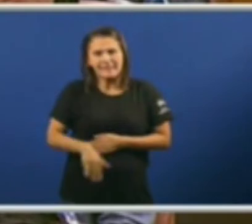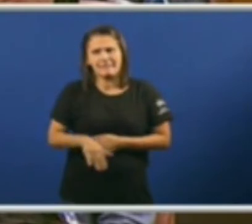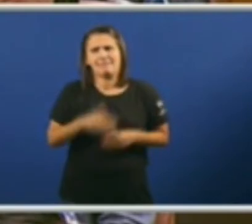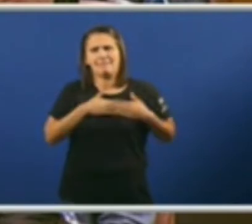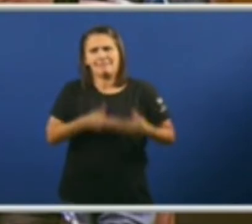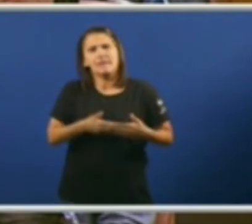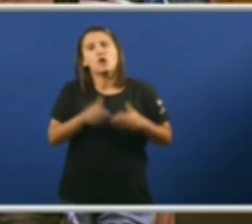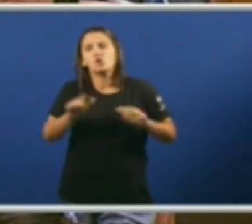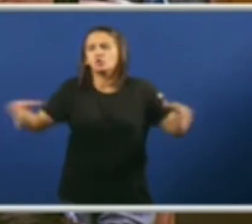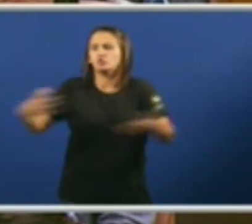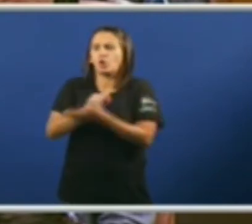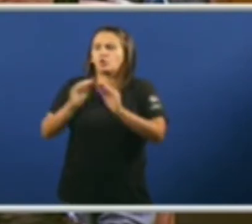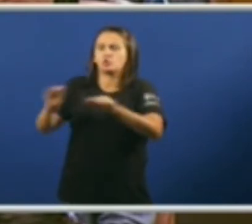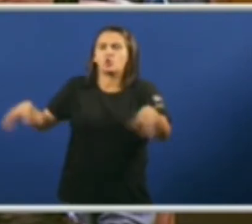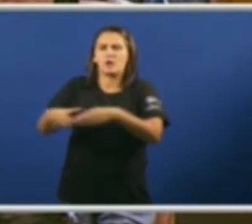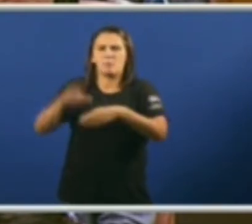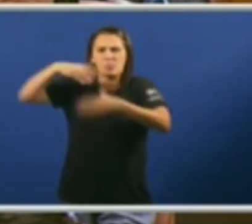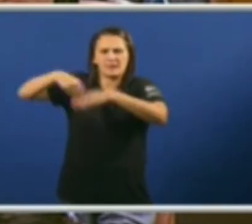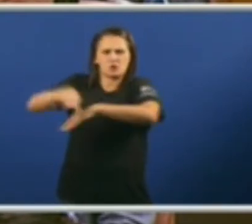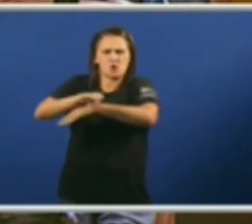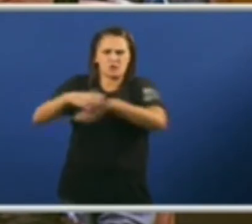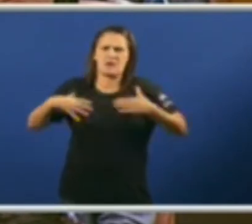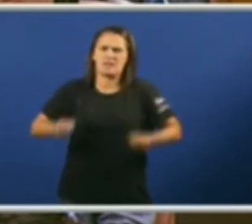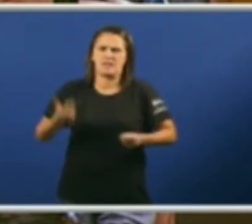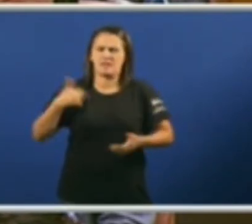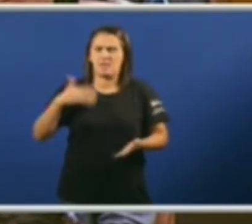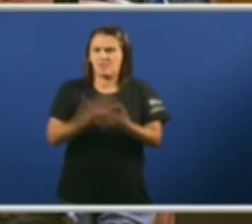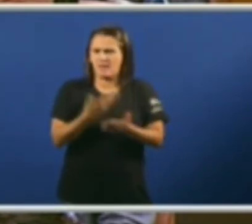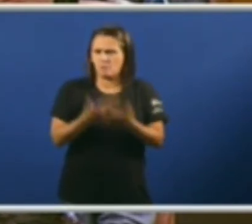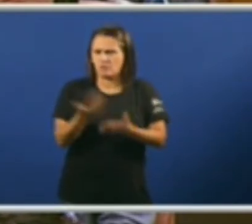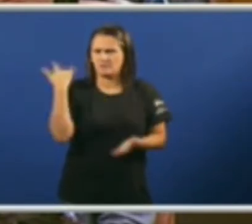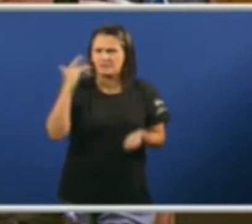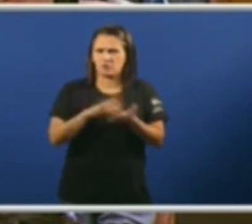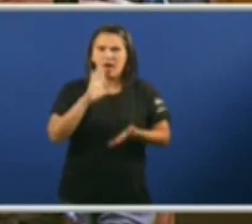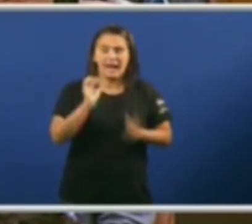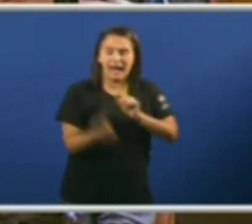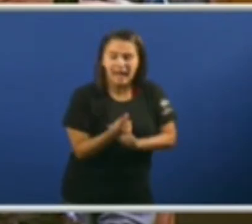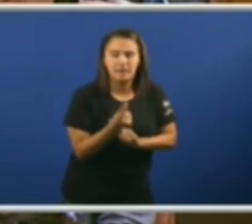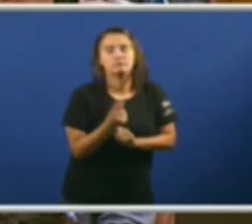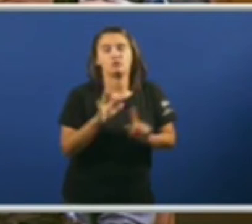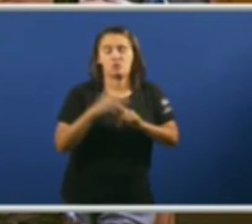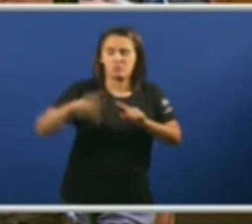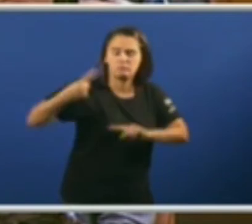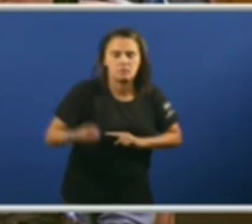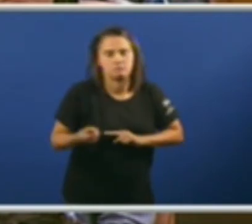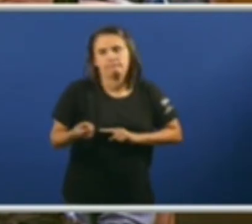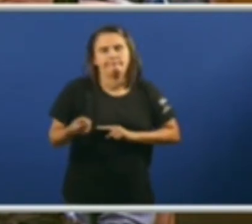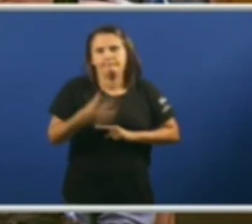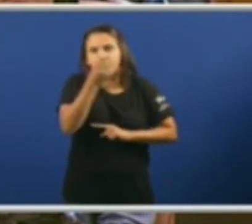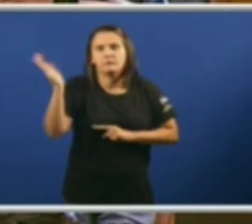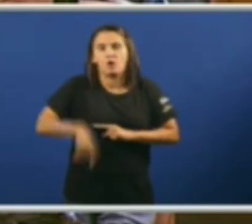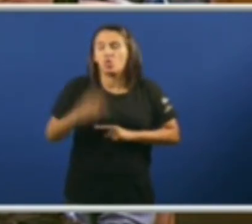demostrou toda a equipa da Consellería de Sanidade despois desta situación. Nos fixémoslle